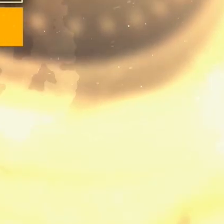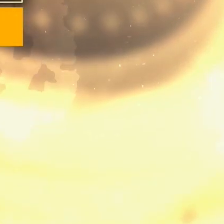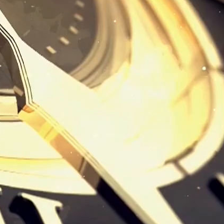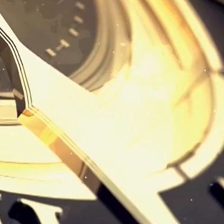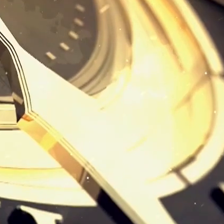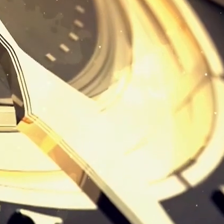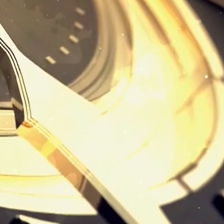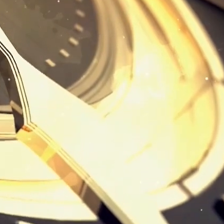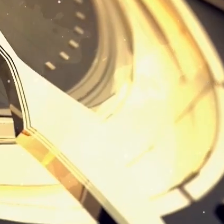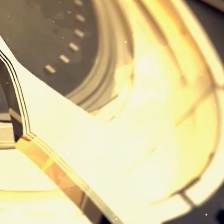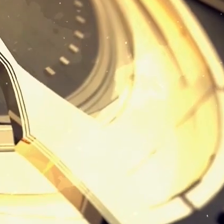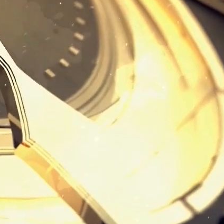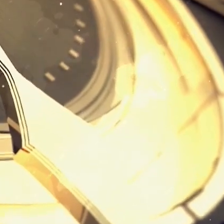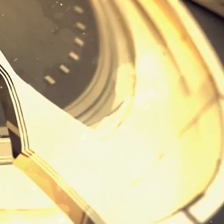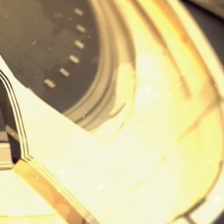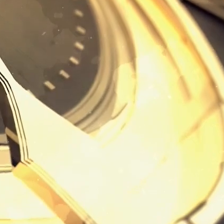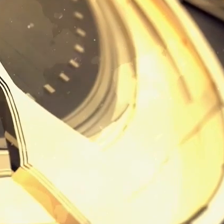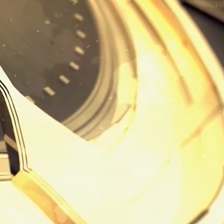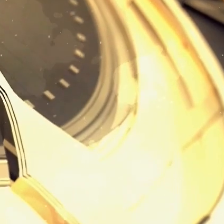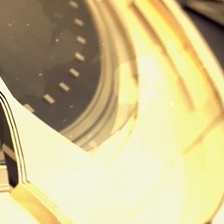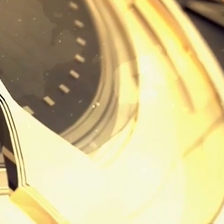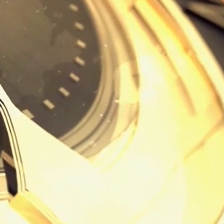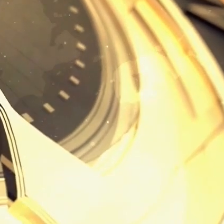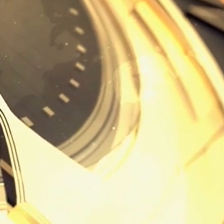Cristo, creo en ti.